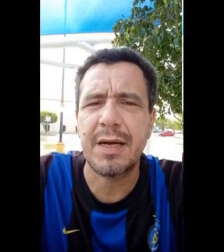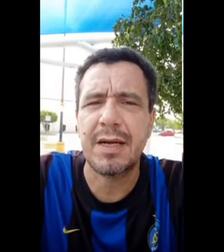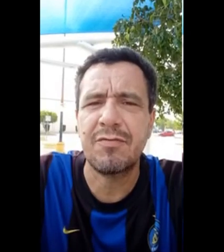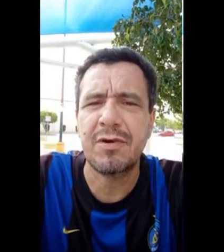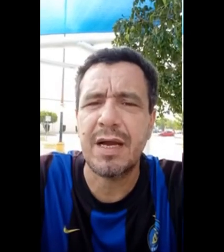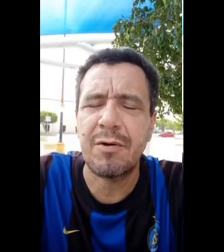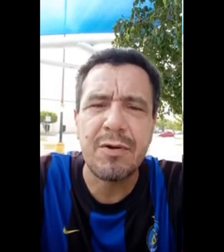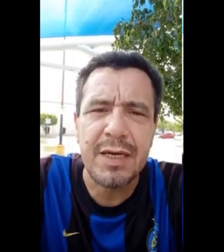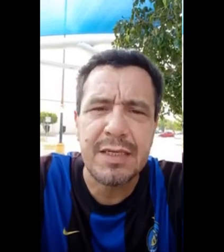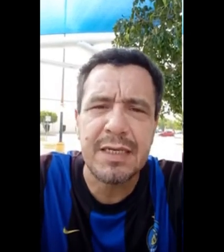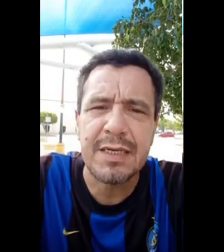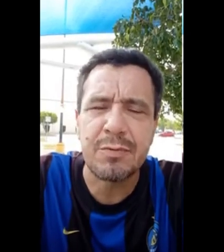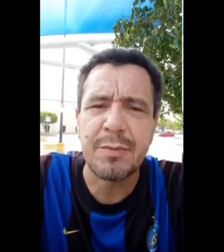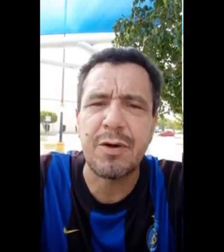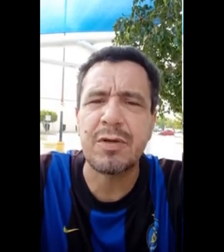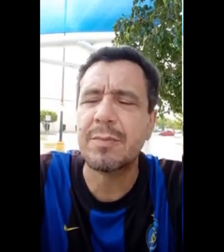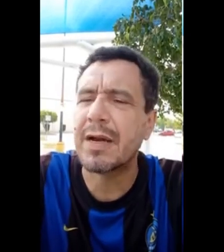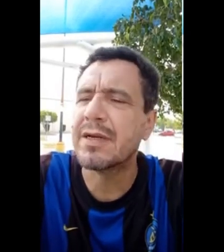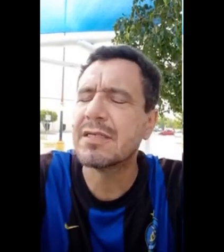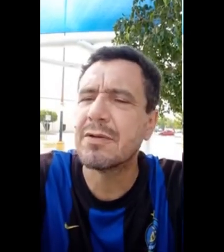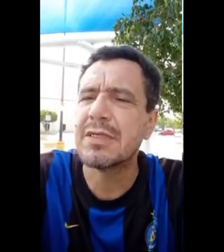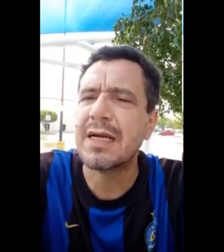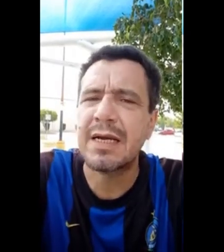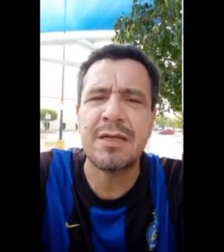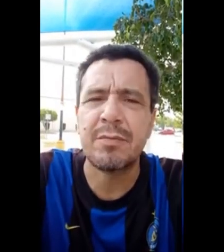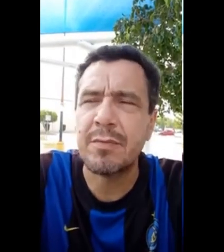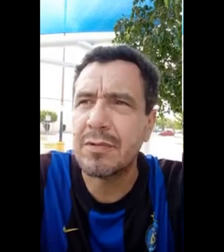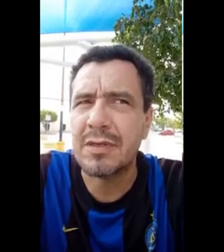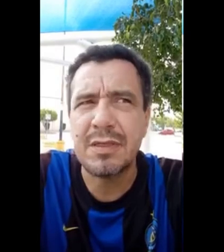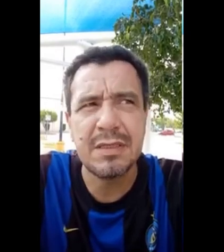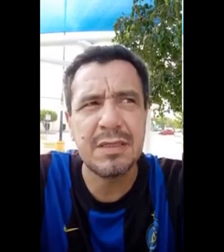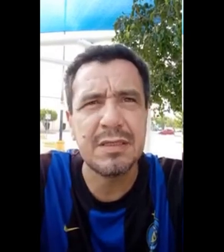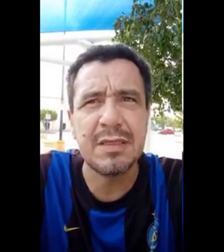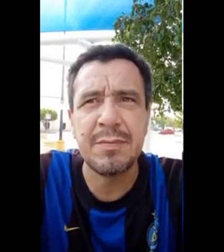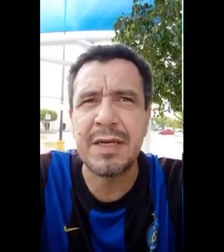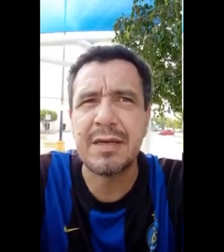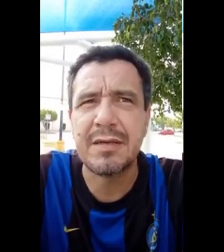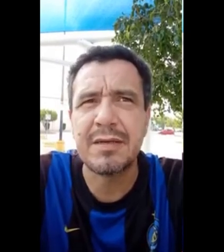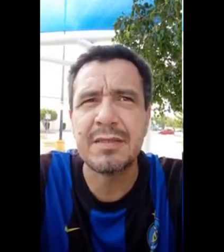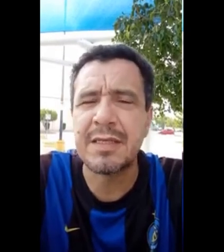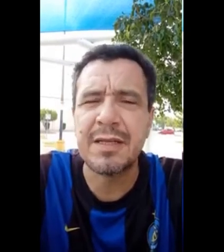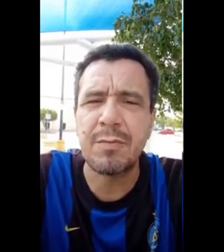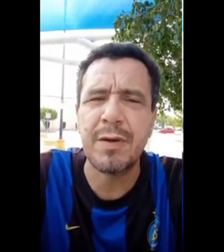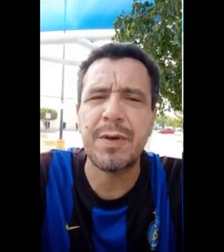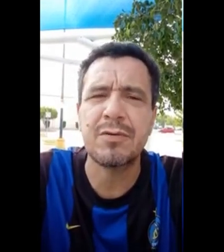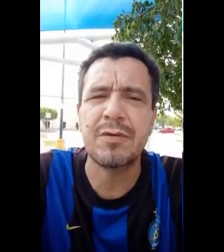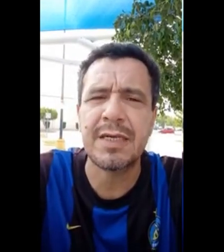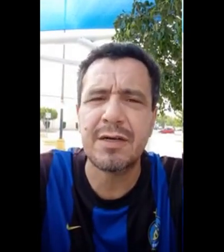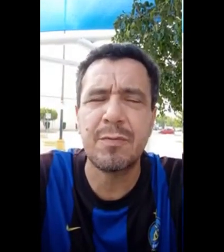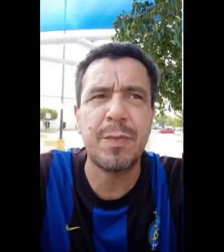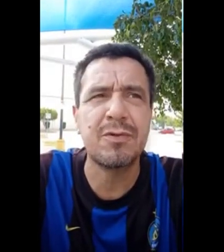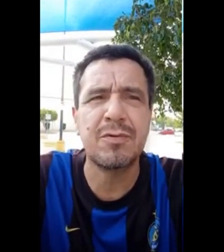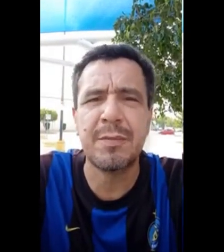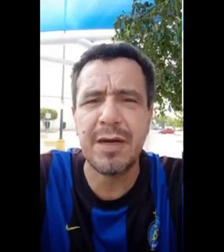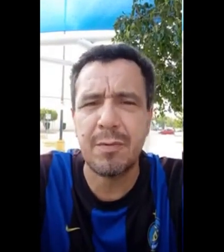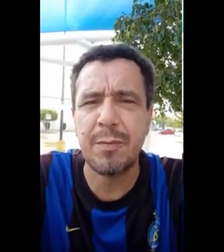Baja California, ahora lo quiere hacer en la Suprema Corte para ver si cuando él salga es lo mismo. Miren, si tiene trompa de pato, grazna como